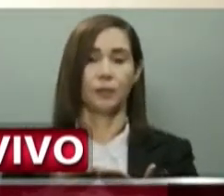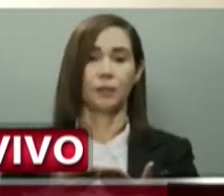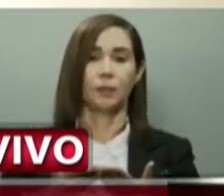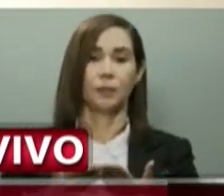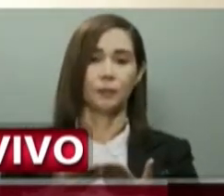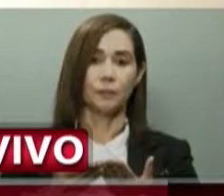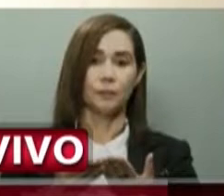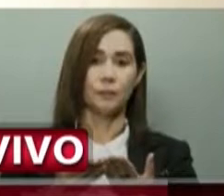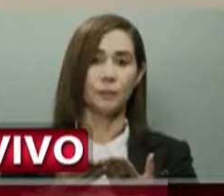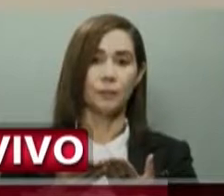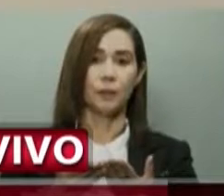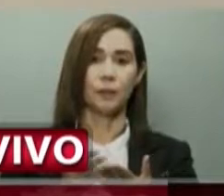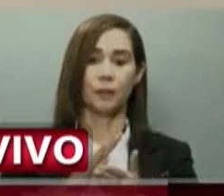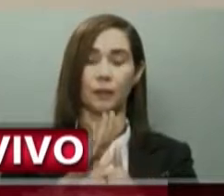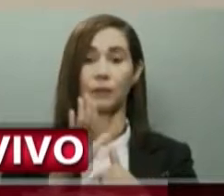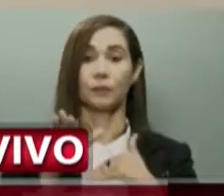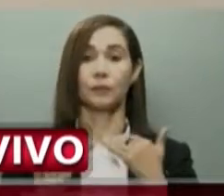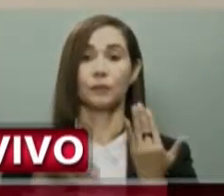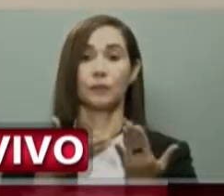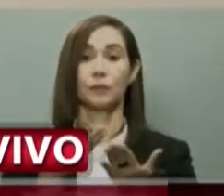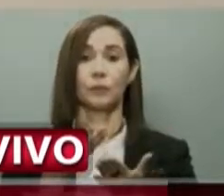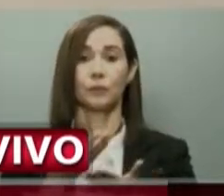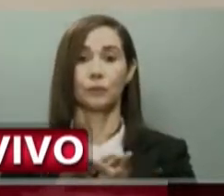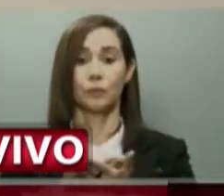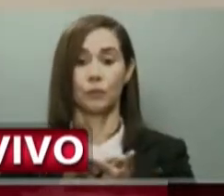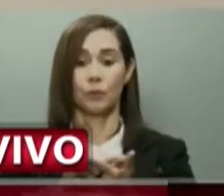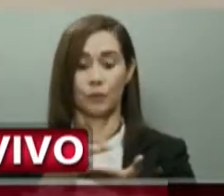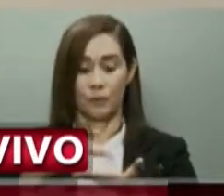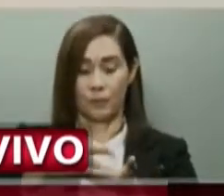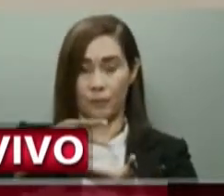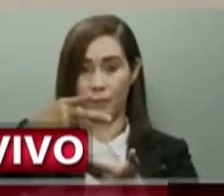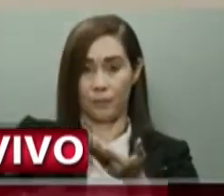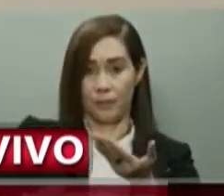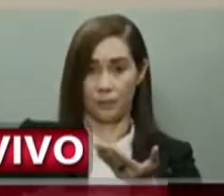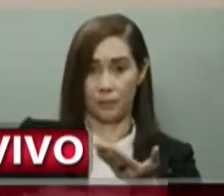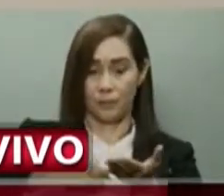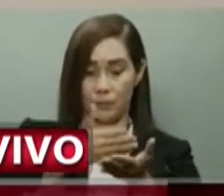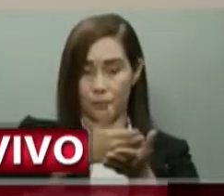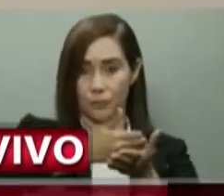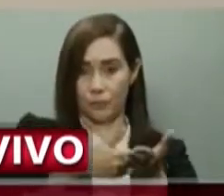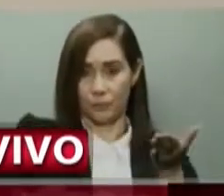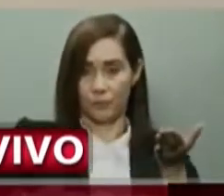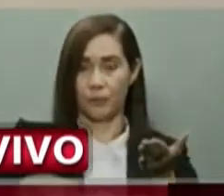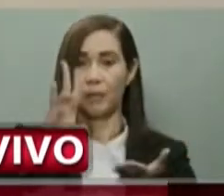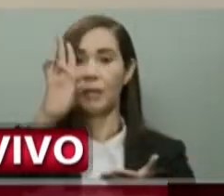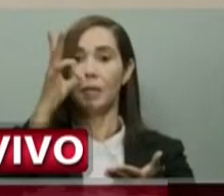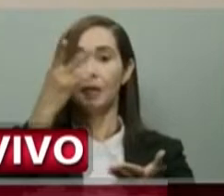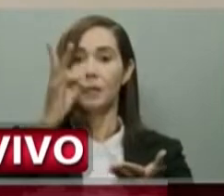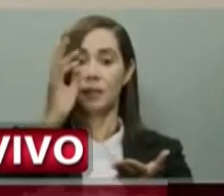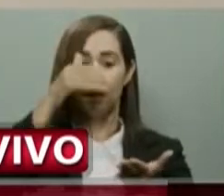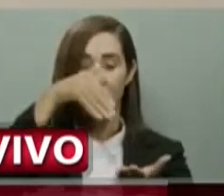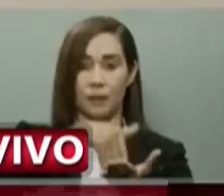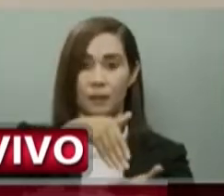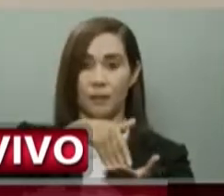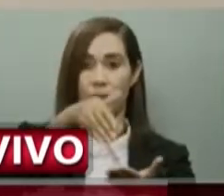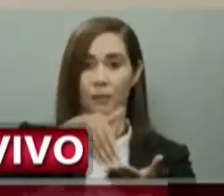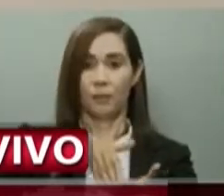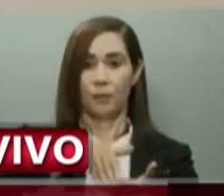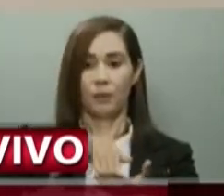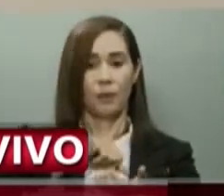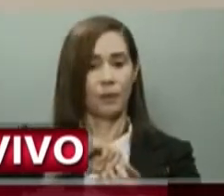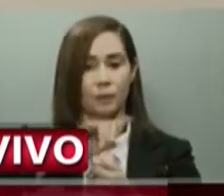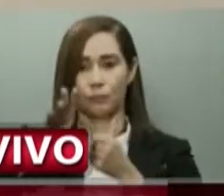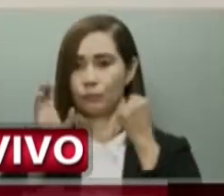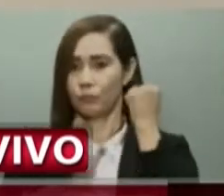todo el presupuesto de agricultura fuera de nómina de unos 17 mil millones de pesos van todo al